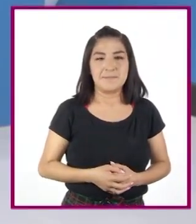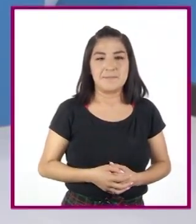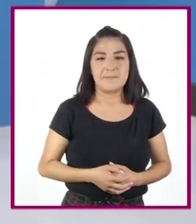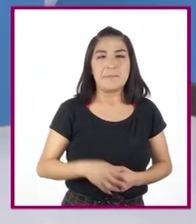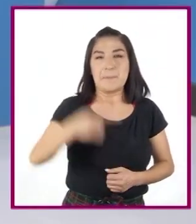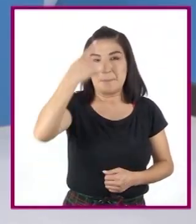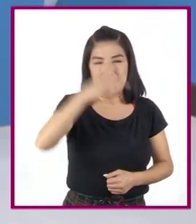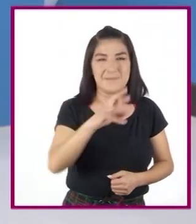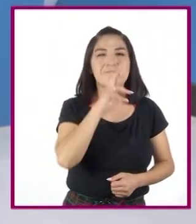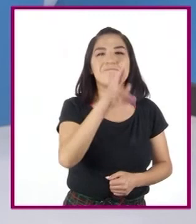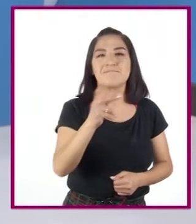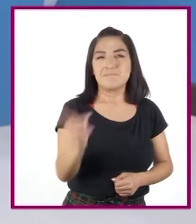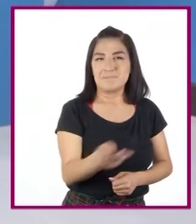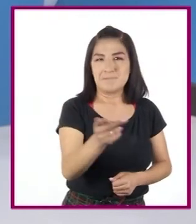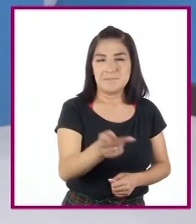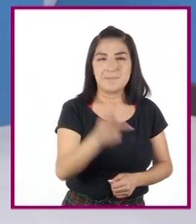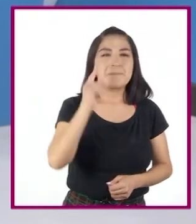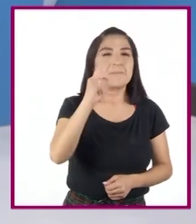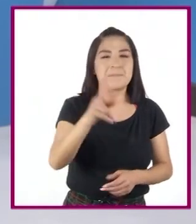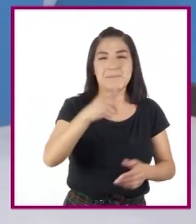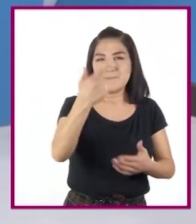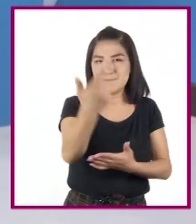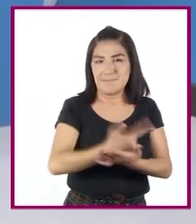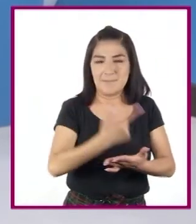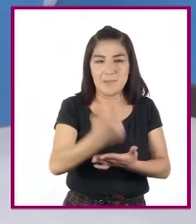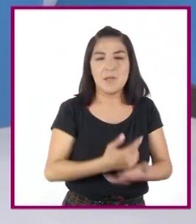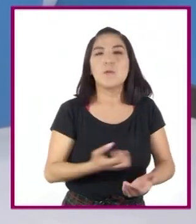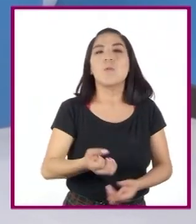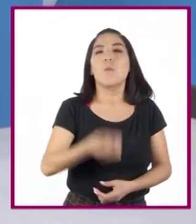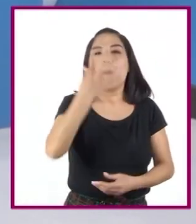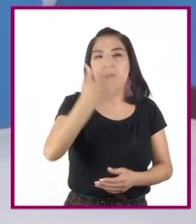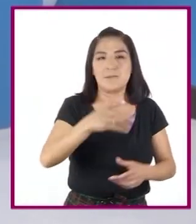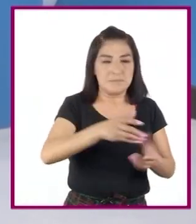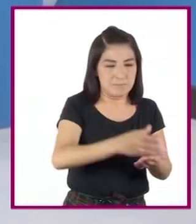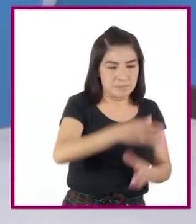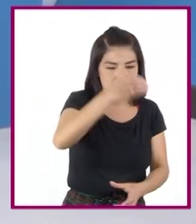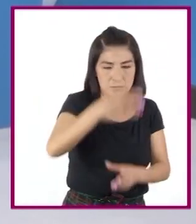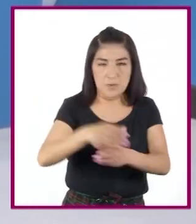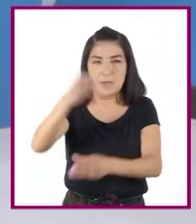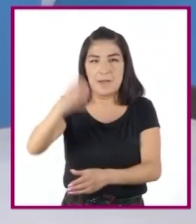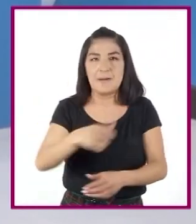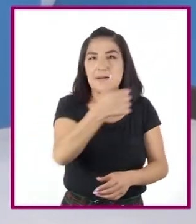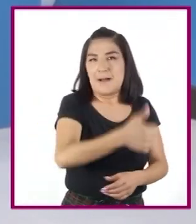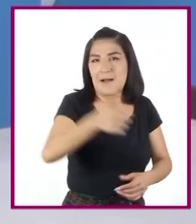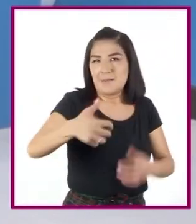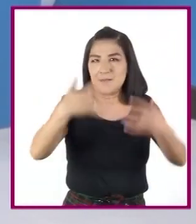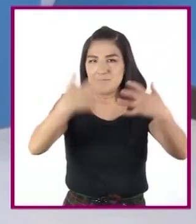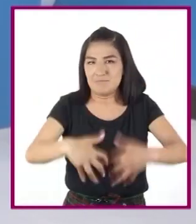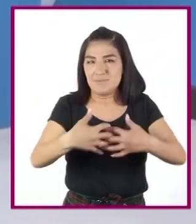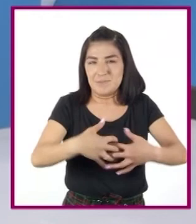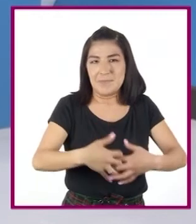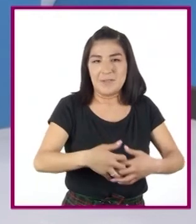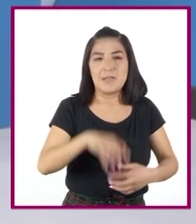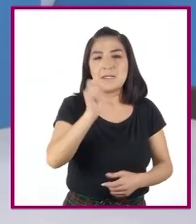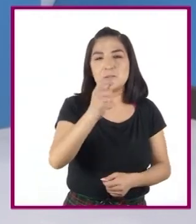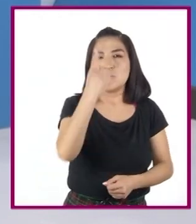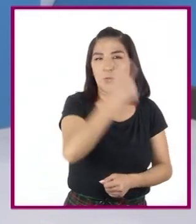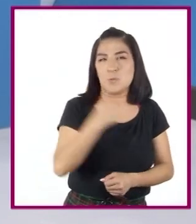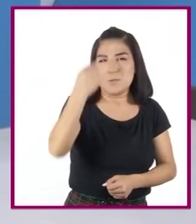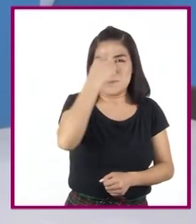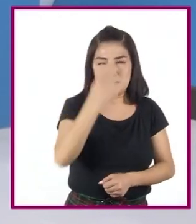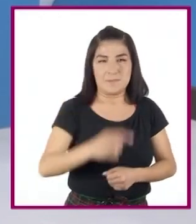Para responder la pregunta, calcularemos cuántas botellas lavan ambas máquinas en un lapso de una